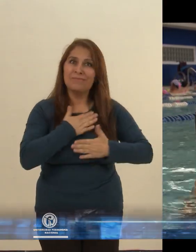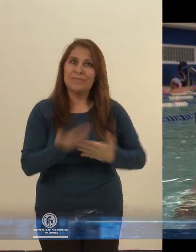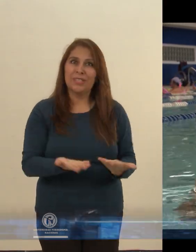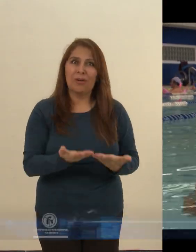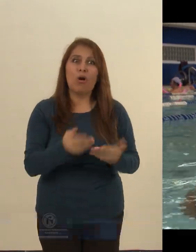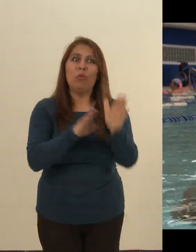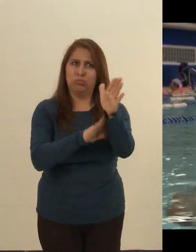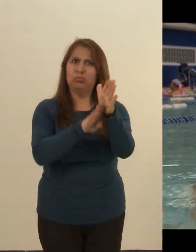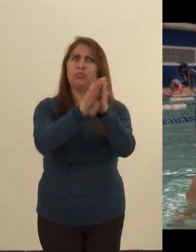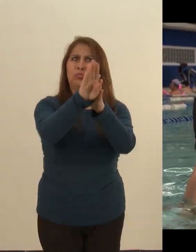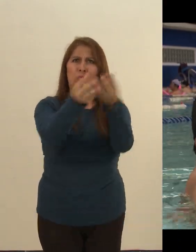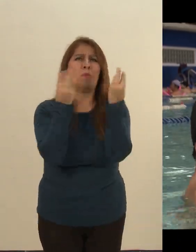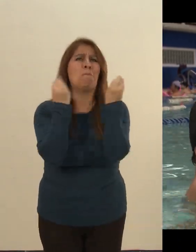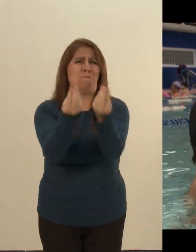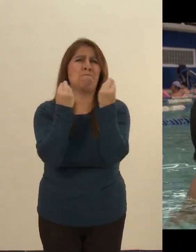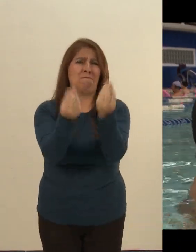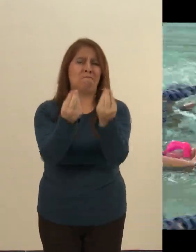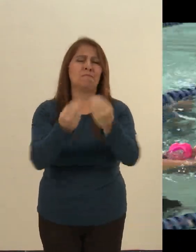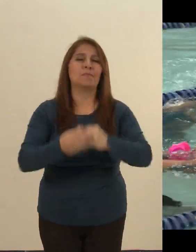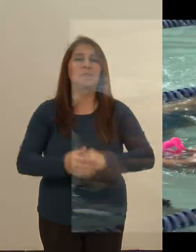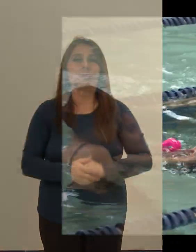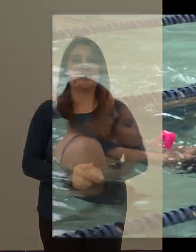más.